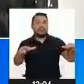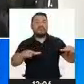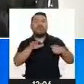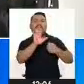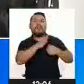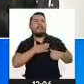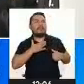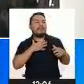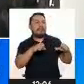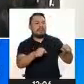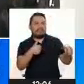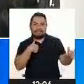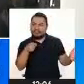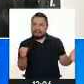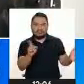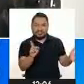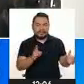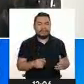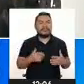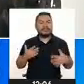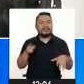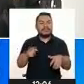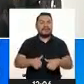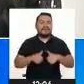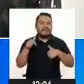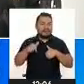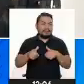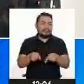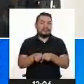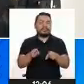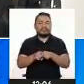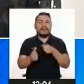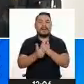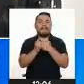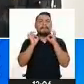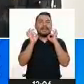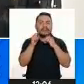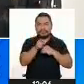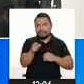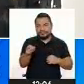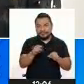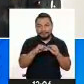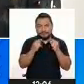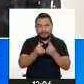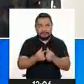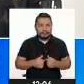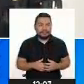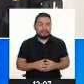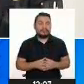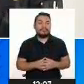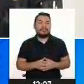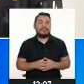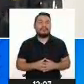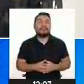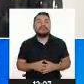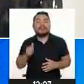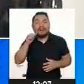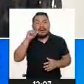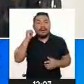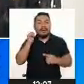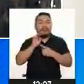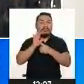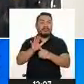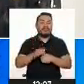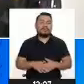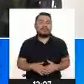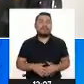defendieron donde convivieron, como fieras salvajes, como lo que son. Ayer se ha demostrado que el